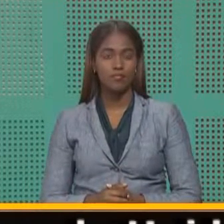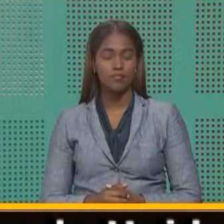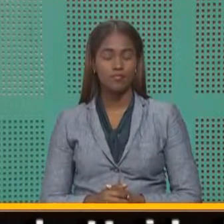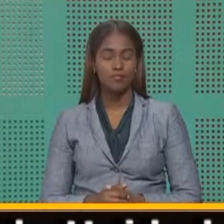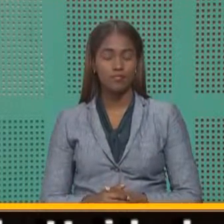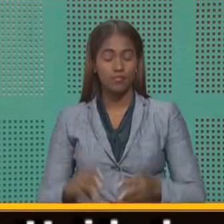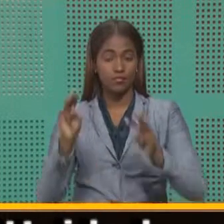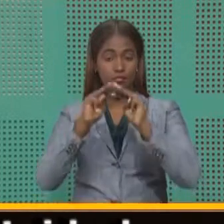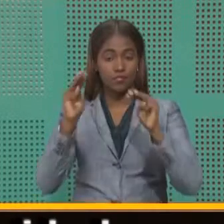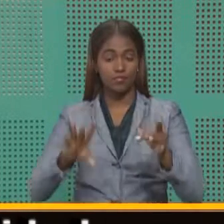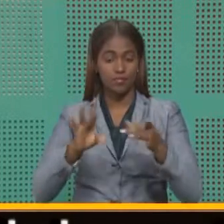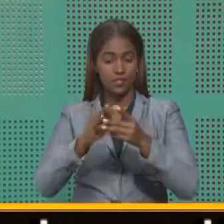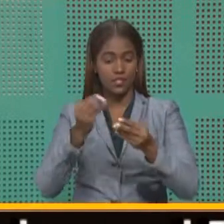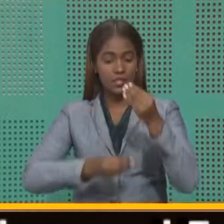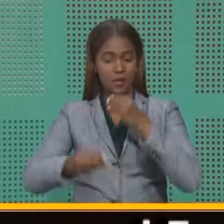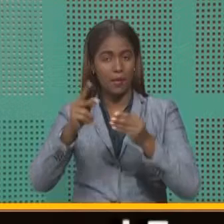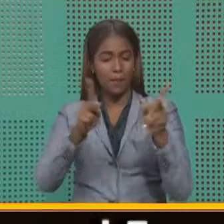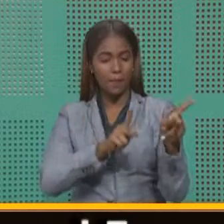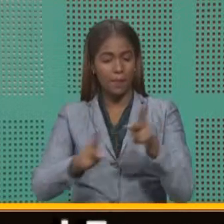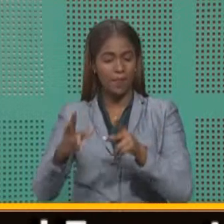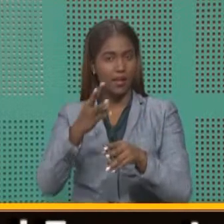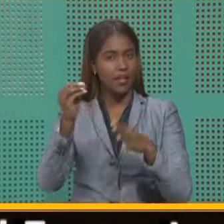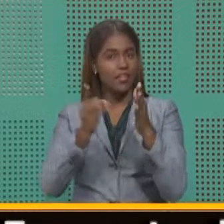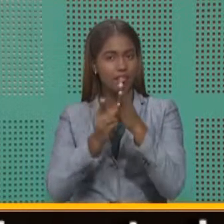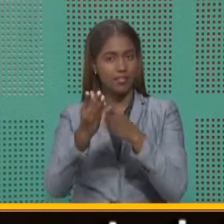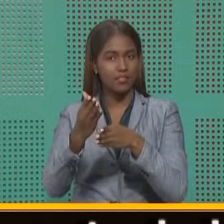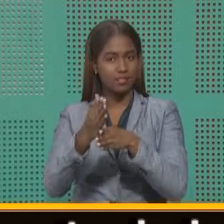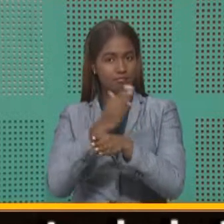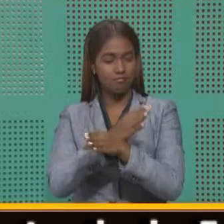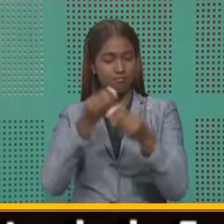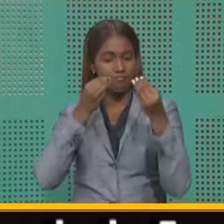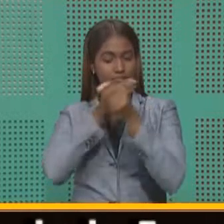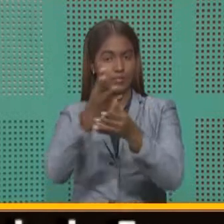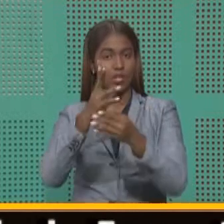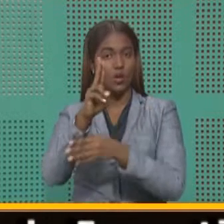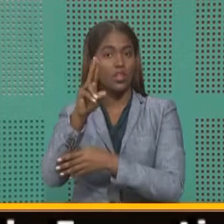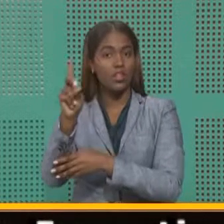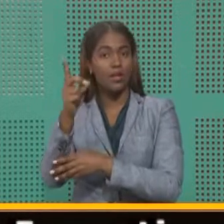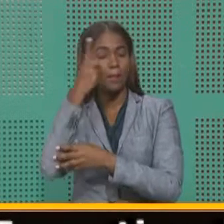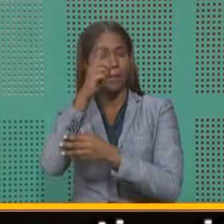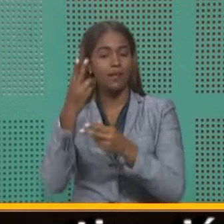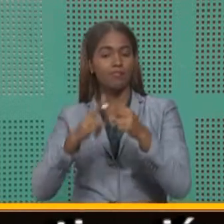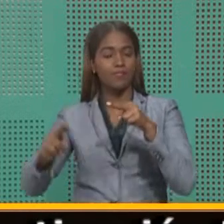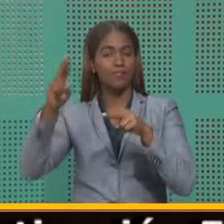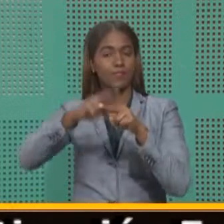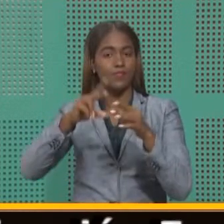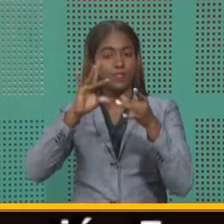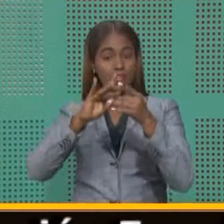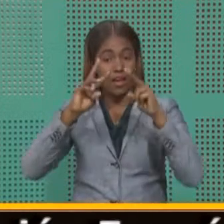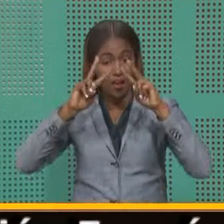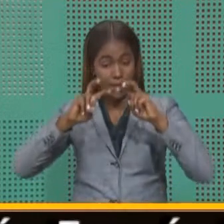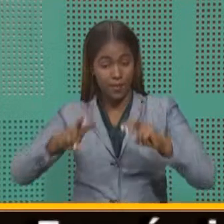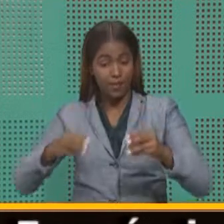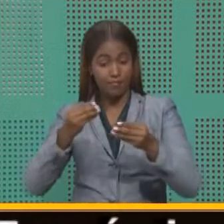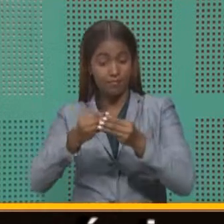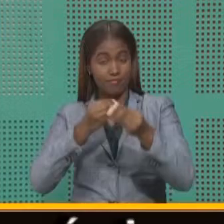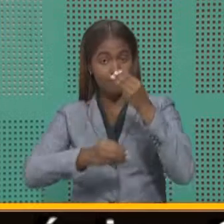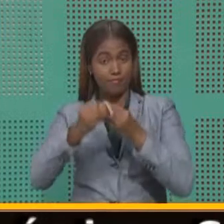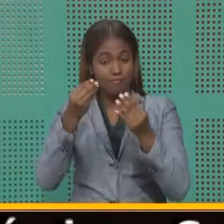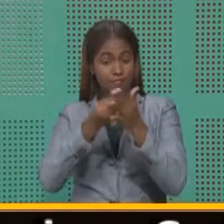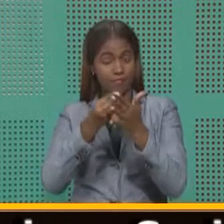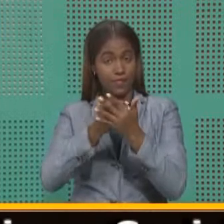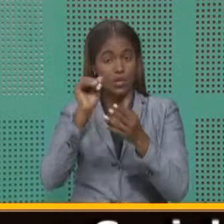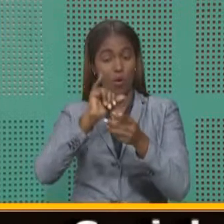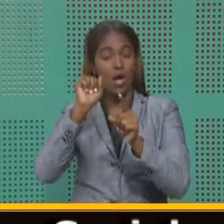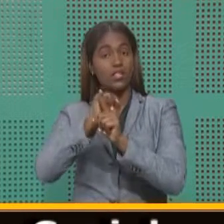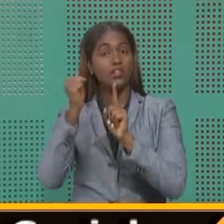el ministerio de economía planificación y desarrollo que lanzó la unidad para el fomento de la investigación económica y social